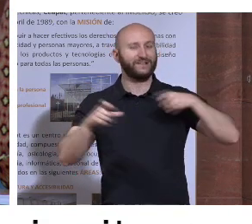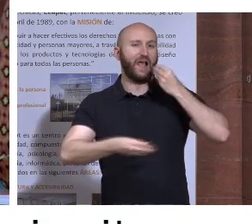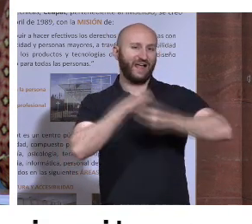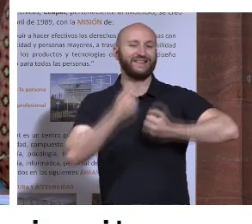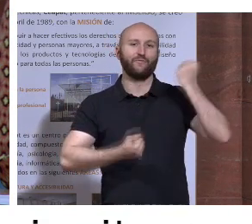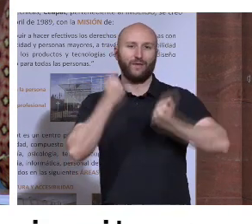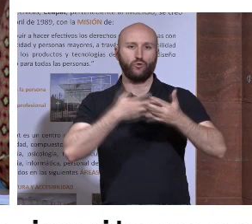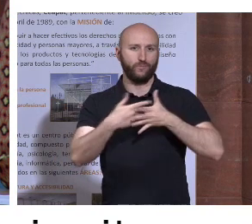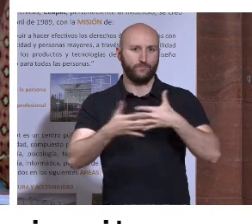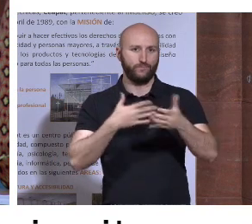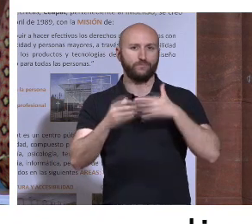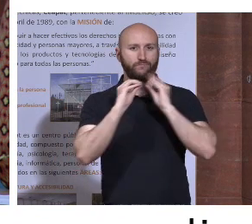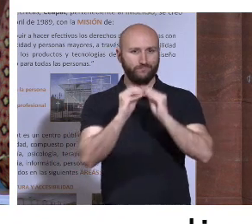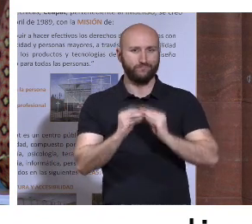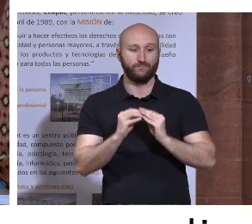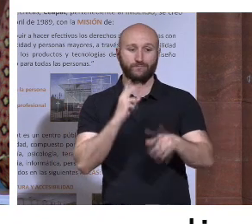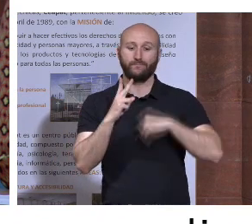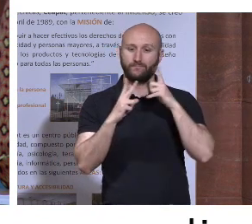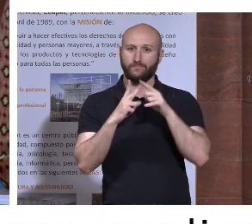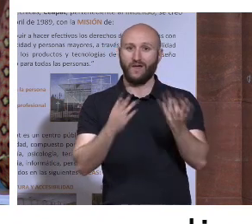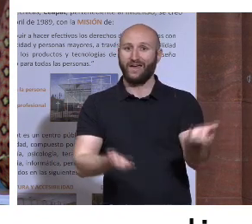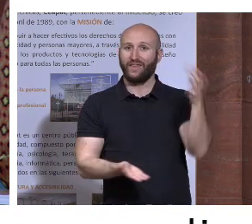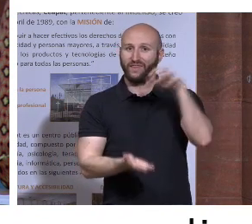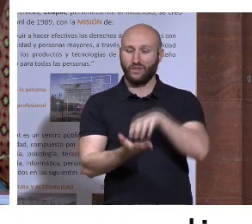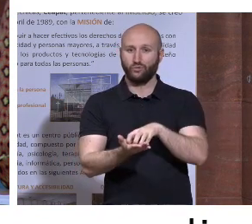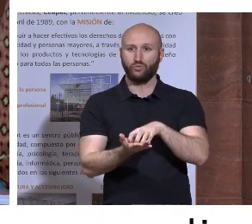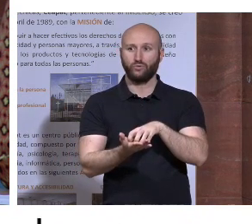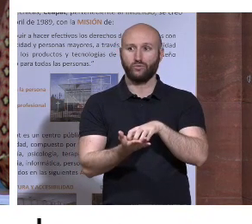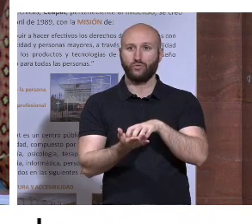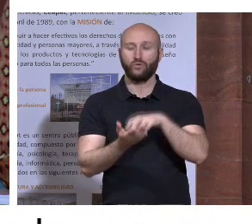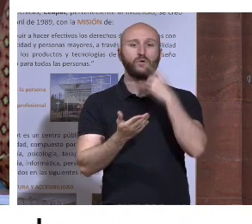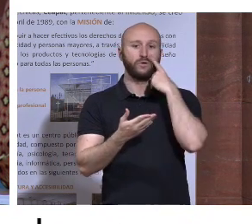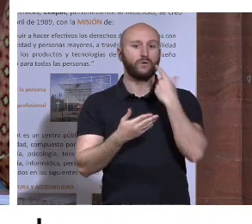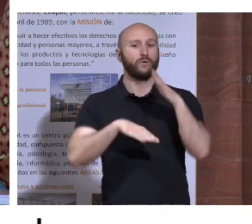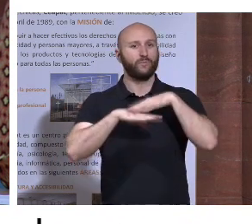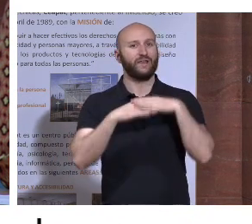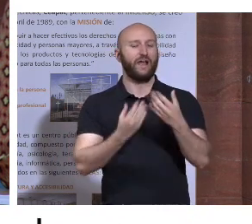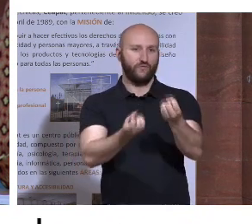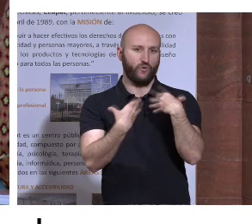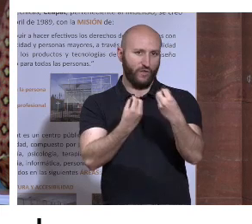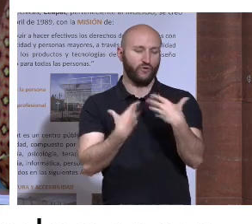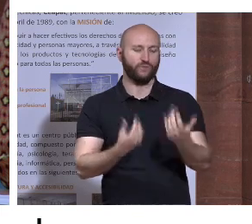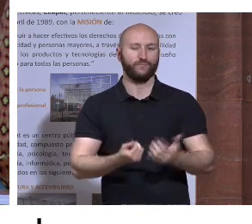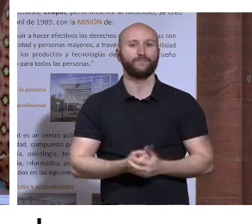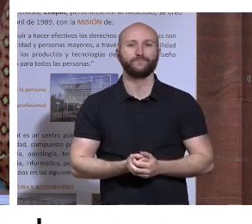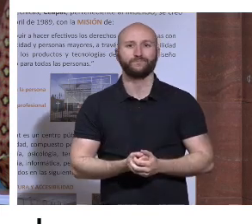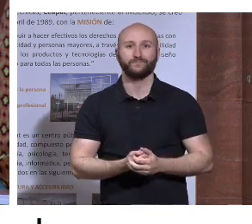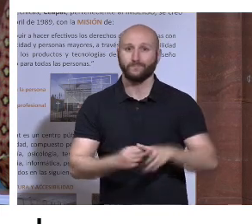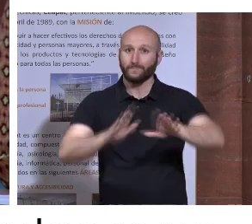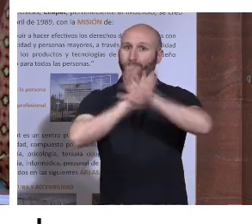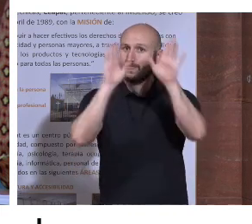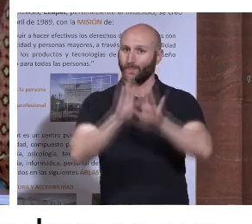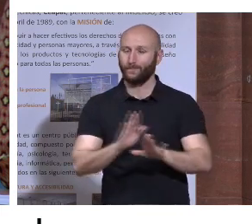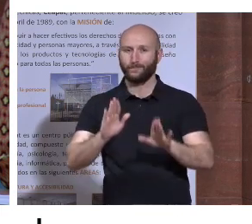vehículos, y un técnico que vino a impartirnos un poco la información. Y de esa manera estamos un